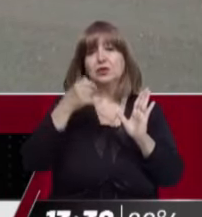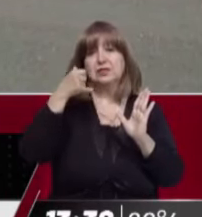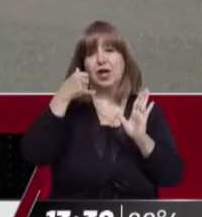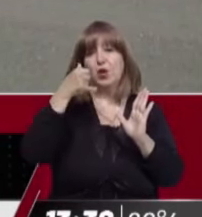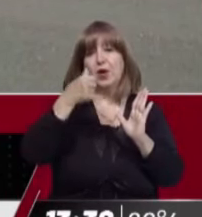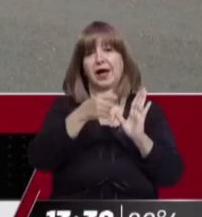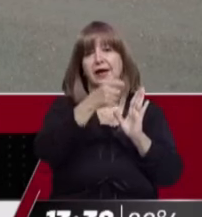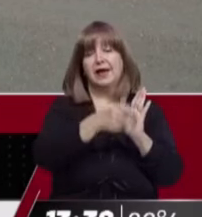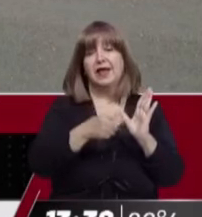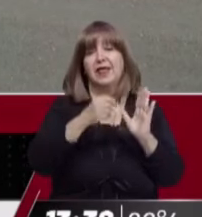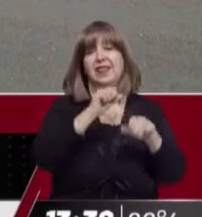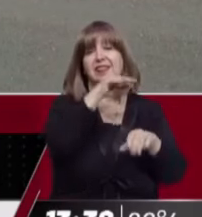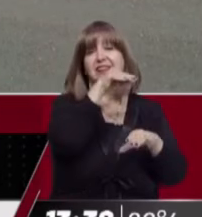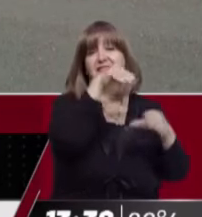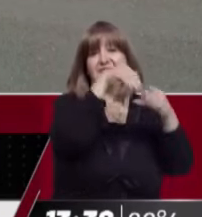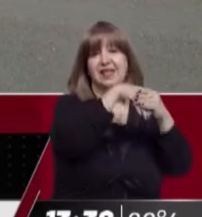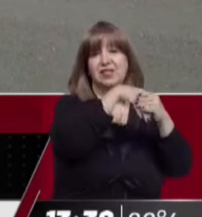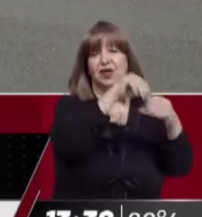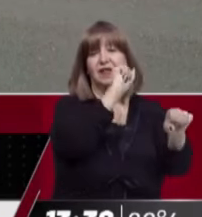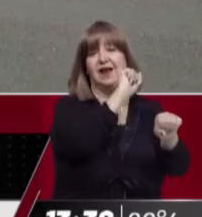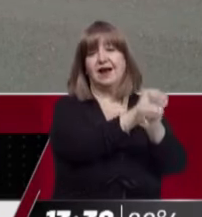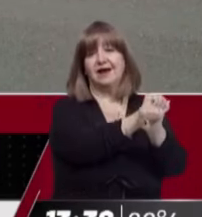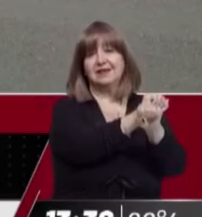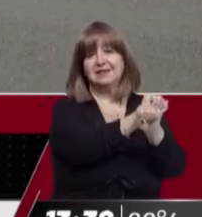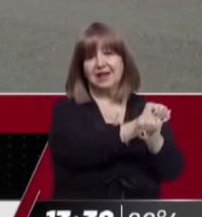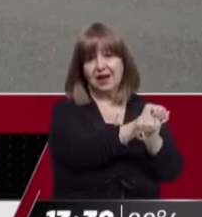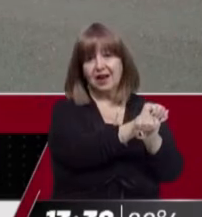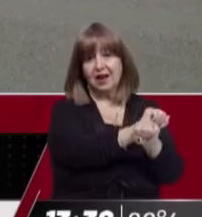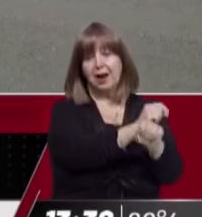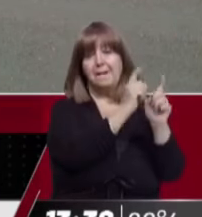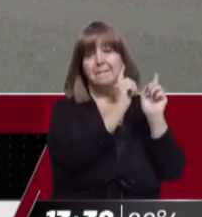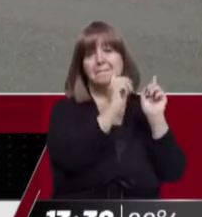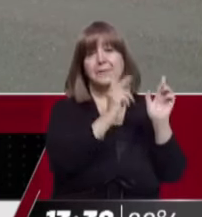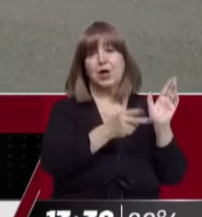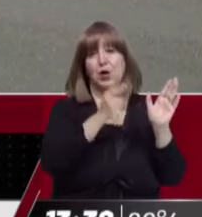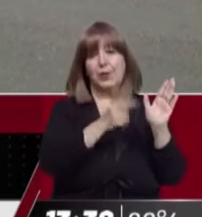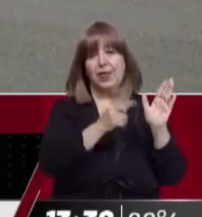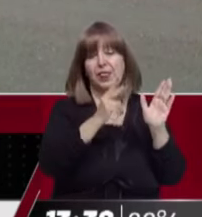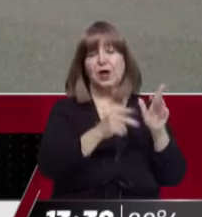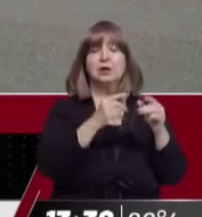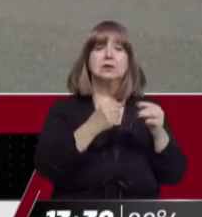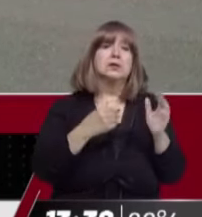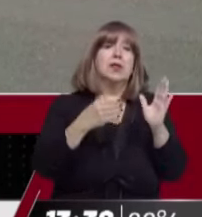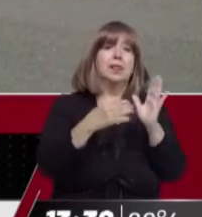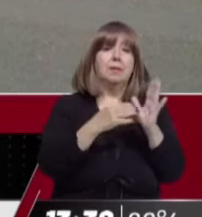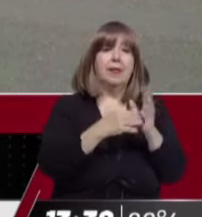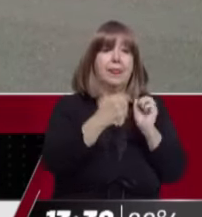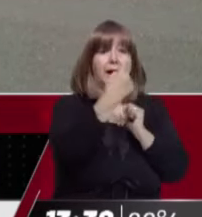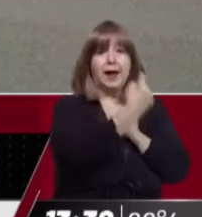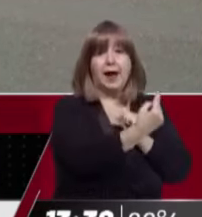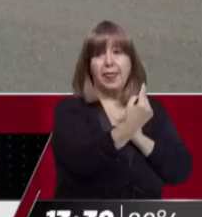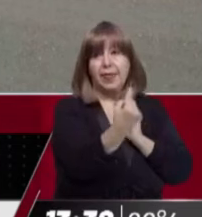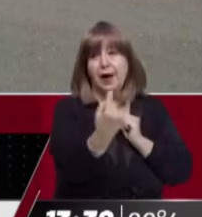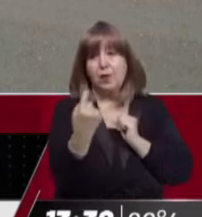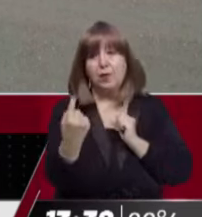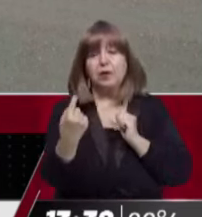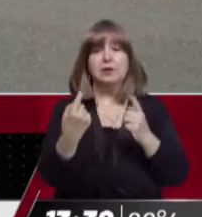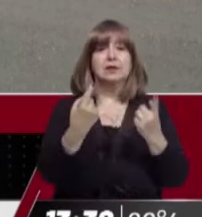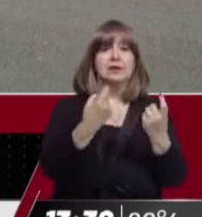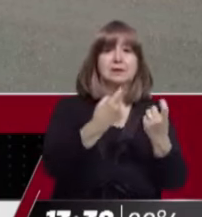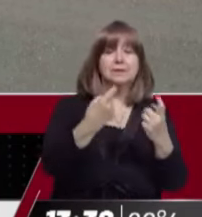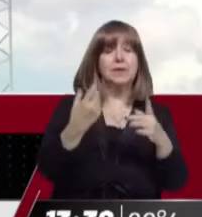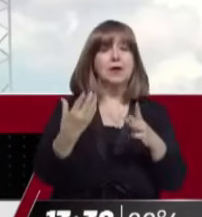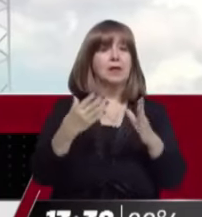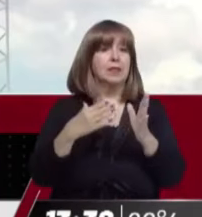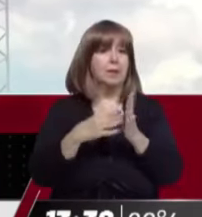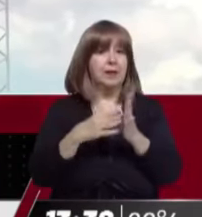de de de aparatos dentro de los penales por lo tanto va a ser función del servicio analizar cada caso y en cada caso dotarlo de de de